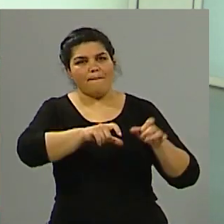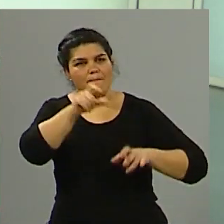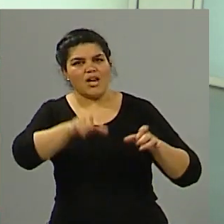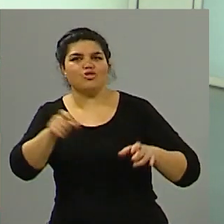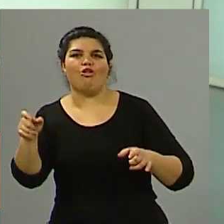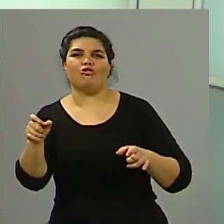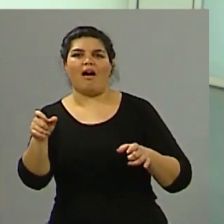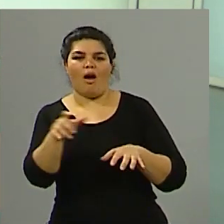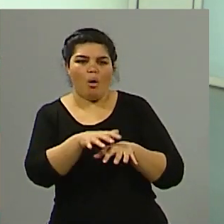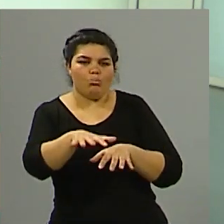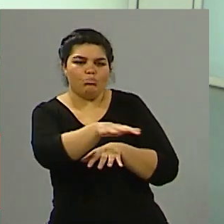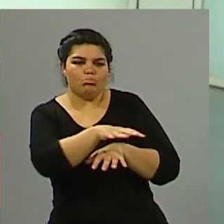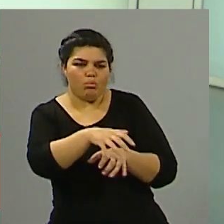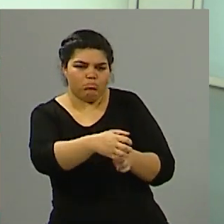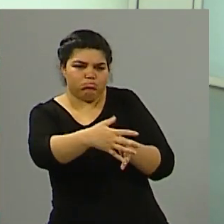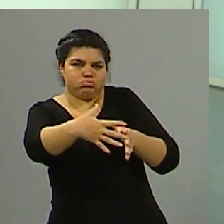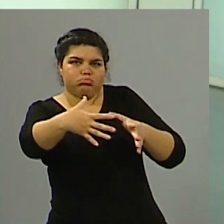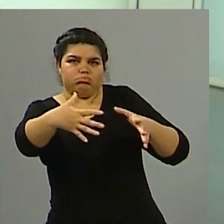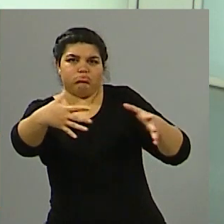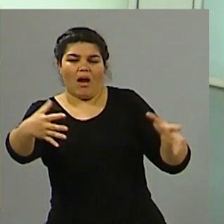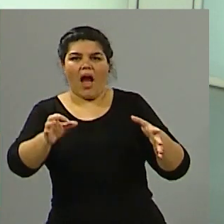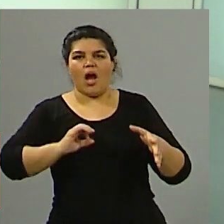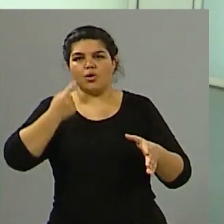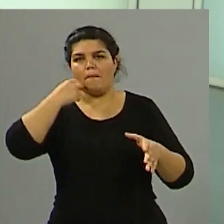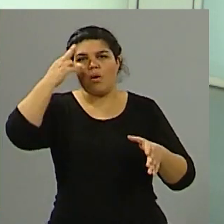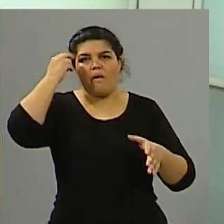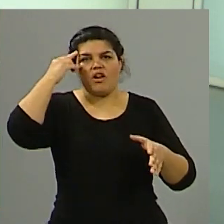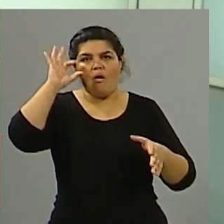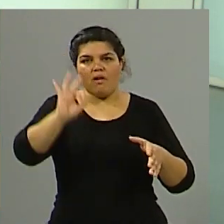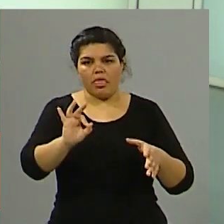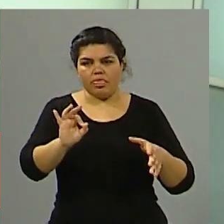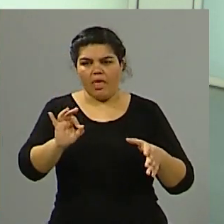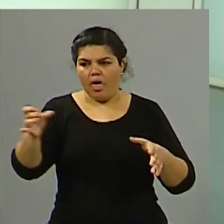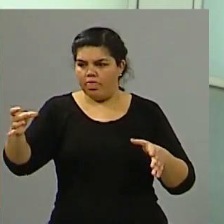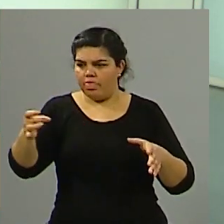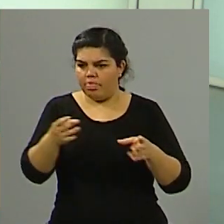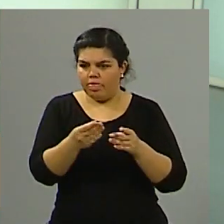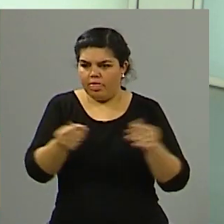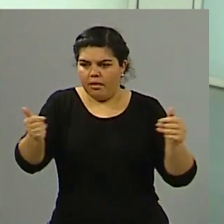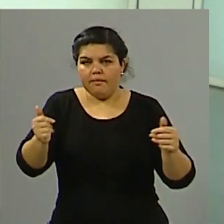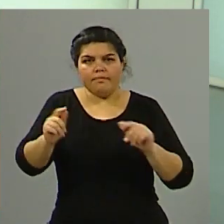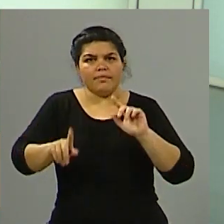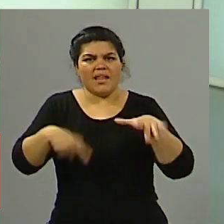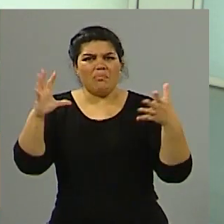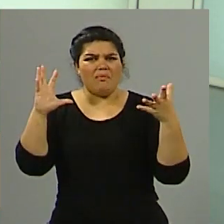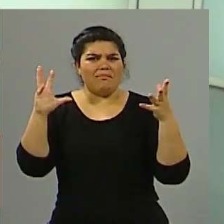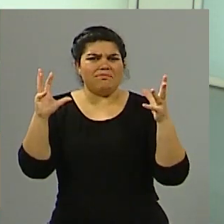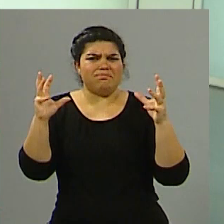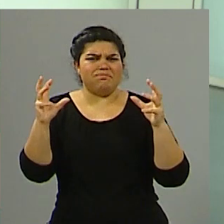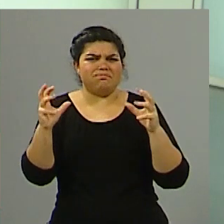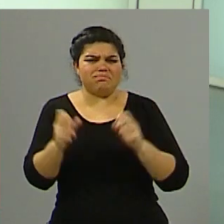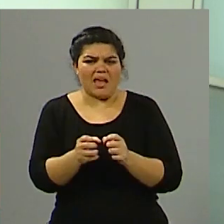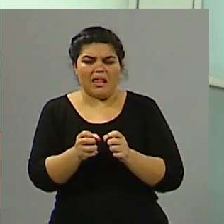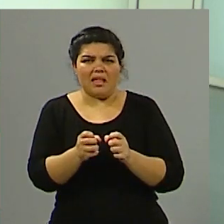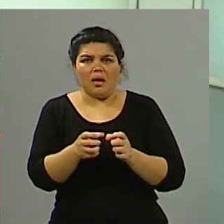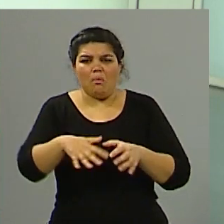crecer a un pueblo, y en la década de los 90 todo eso se vino al piso, ¿no? Bueno, se ha dado un trabajo muy particular, ¿no? El